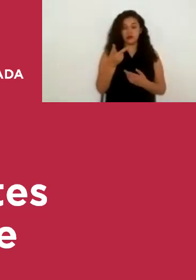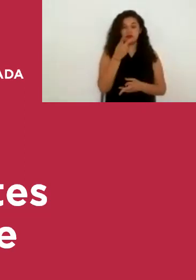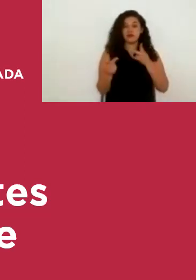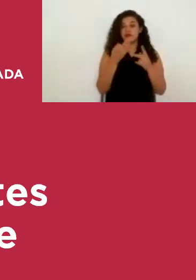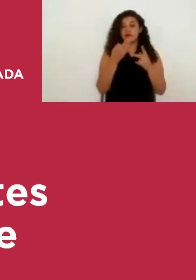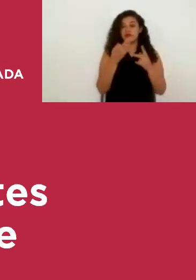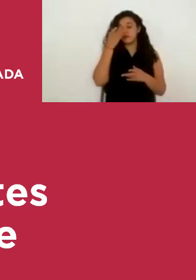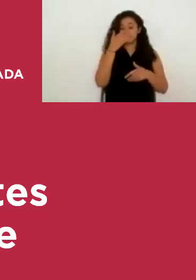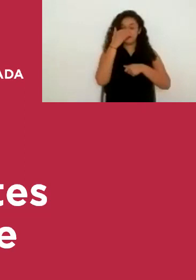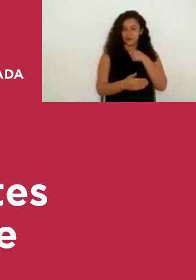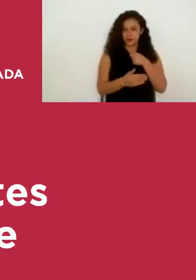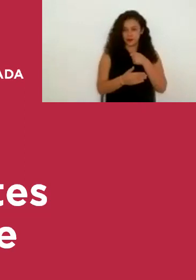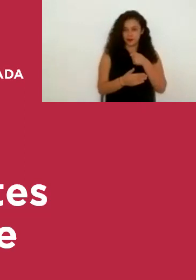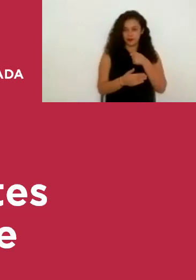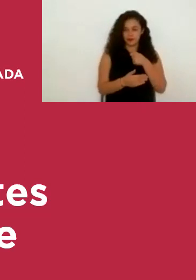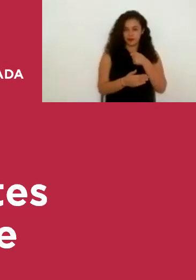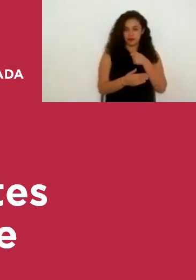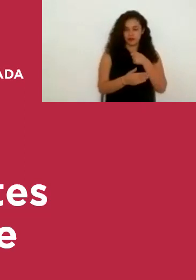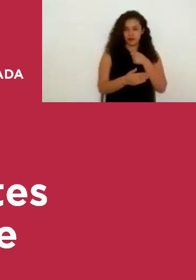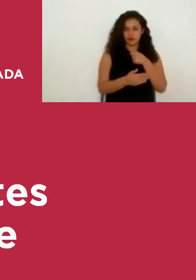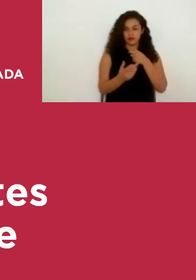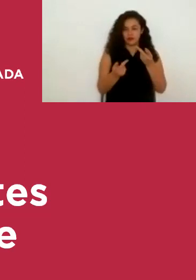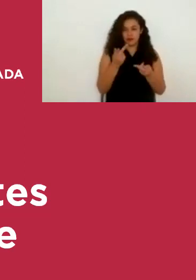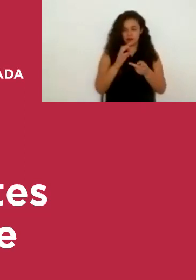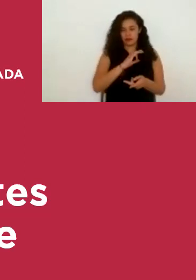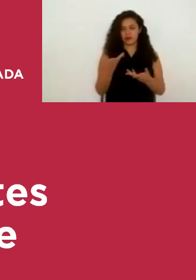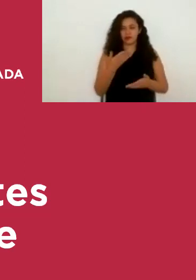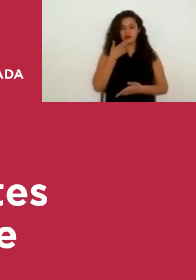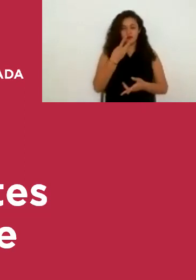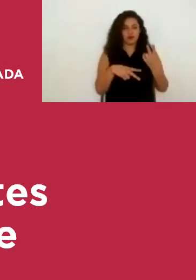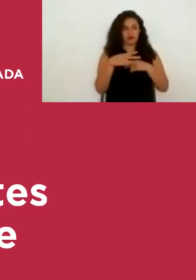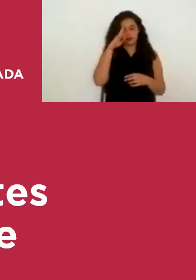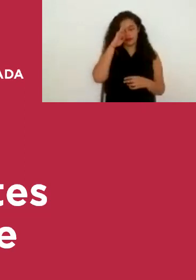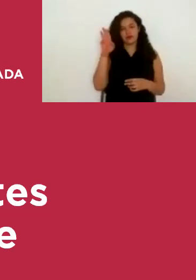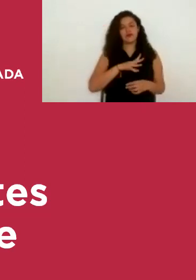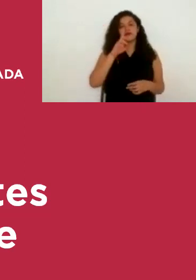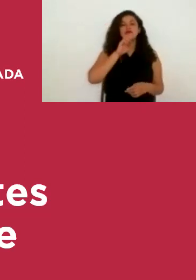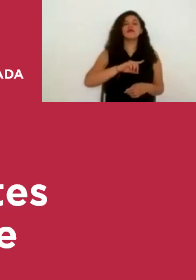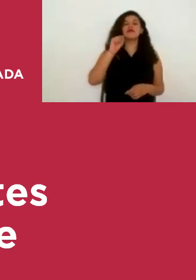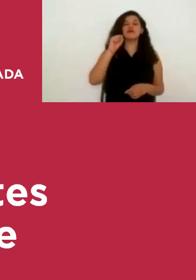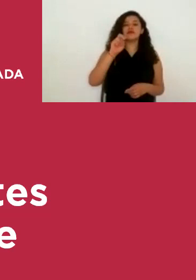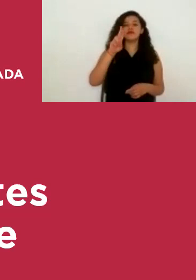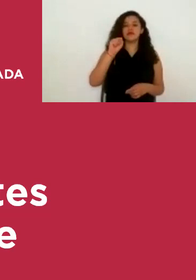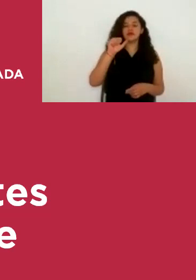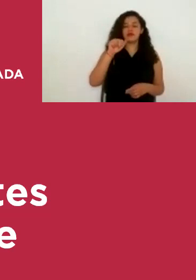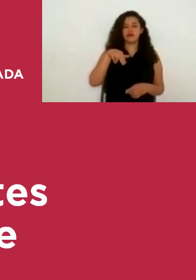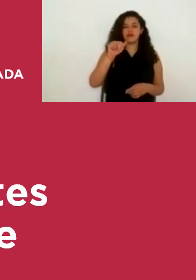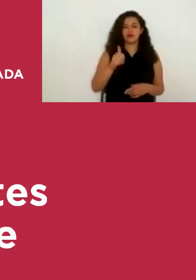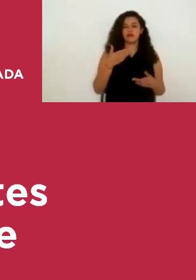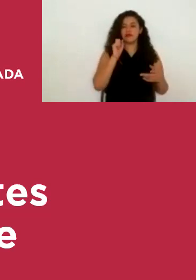finalizar la sesión, la presentación. Y bueno, pues bienvenida, maestra Susana. Le cedo la palabra y la pantalla.